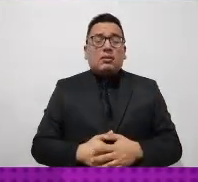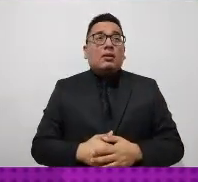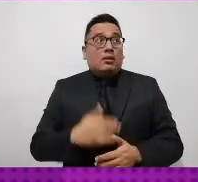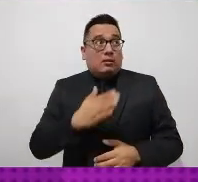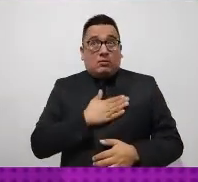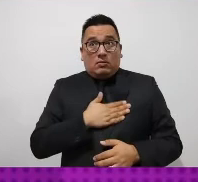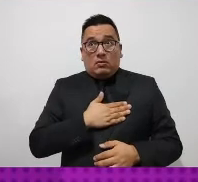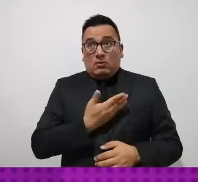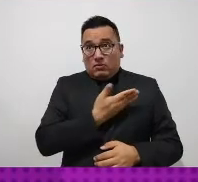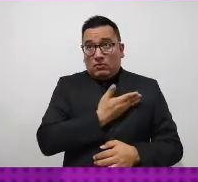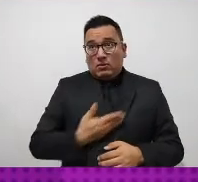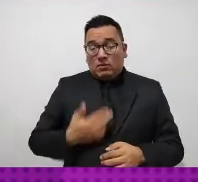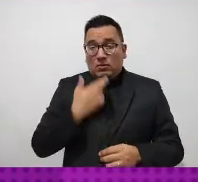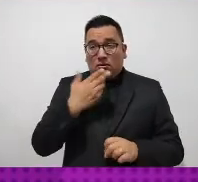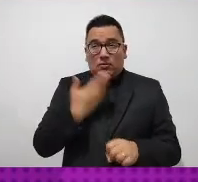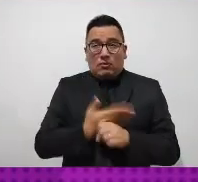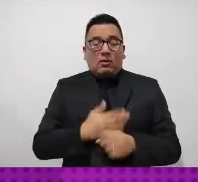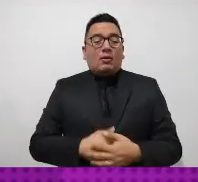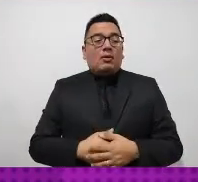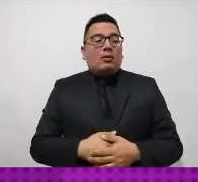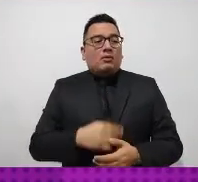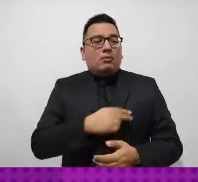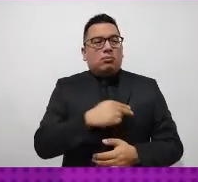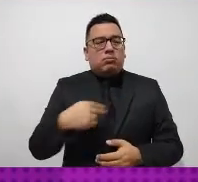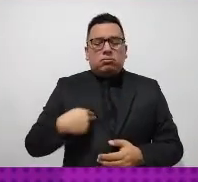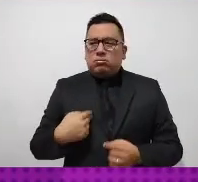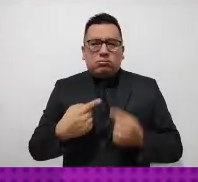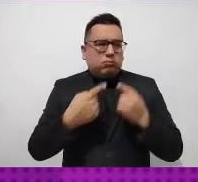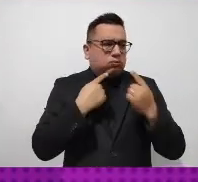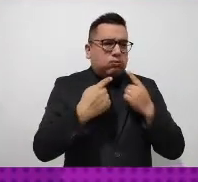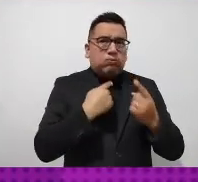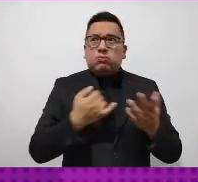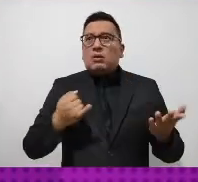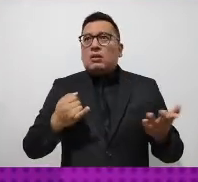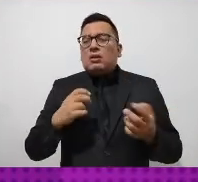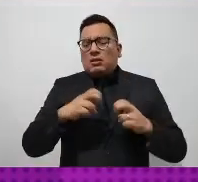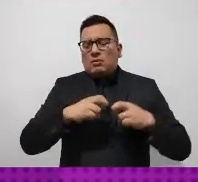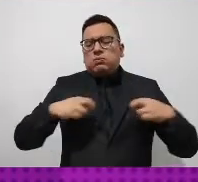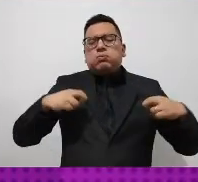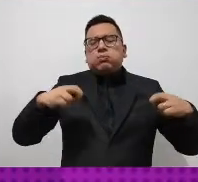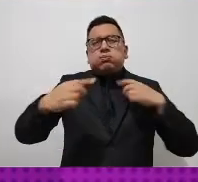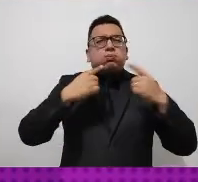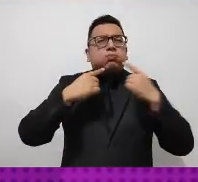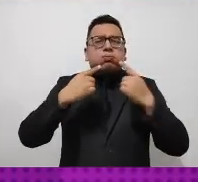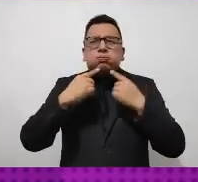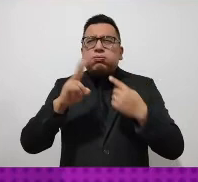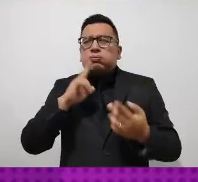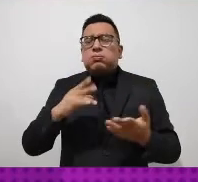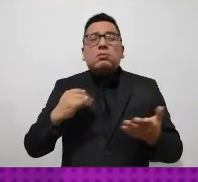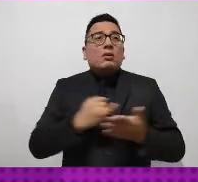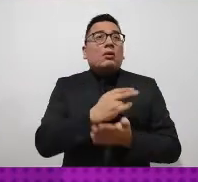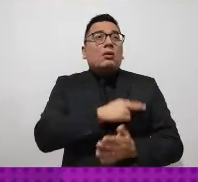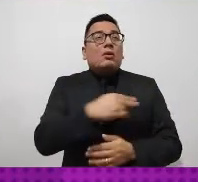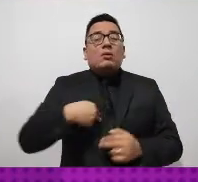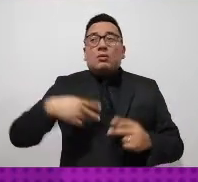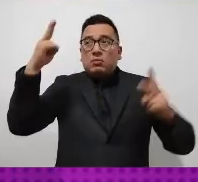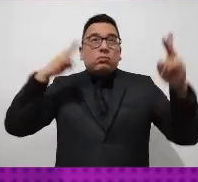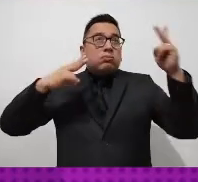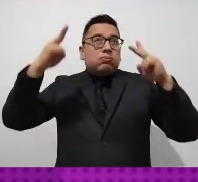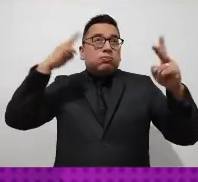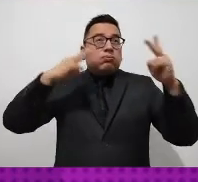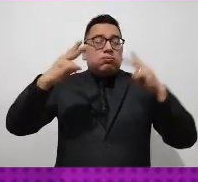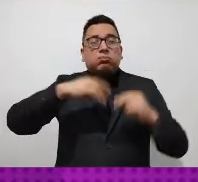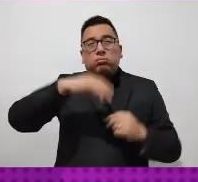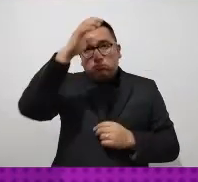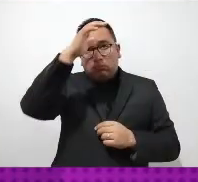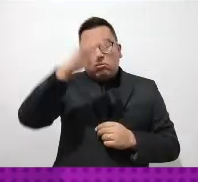presidenta actualmente, decidió por unanimidad en una sesión que visitáramos los